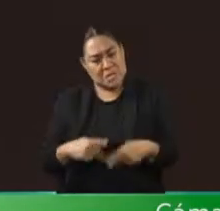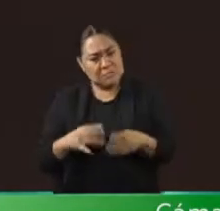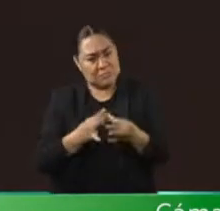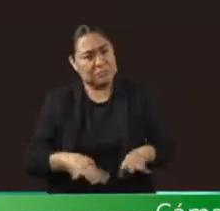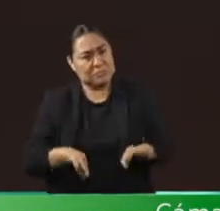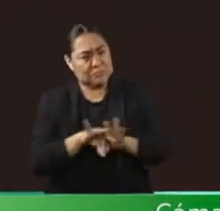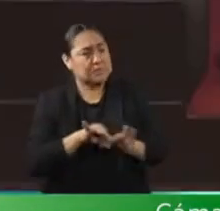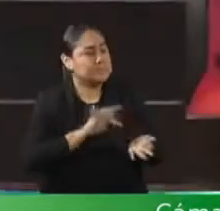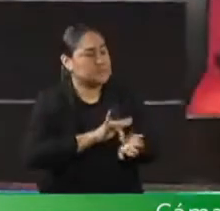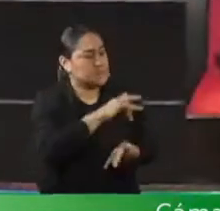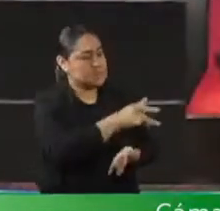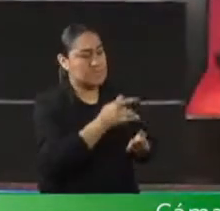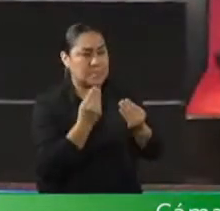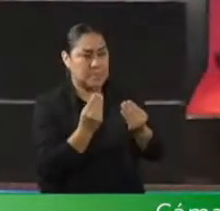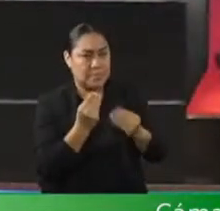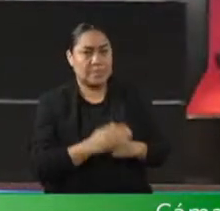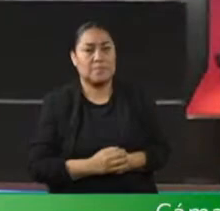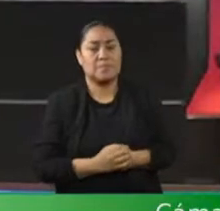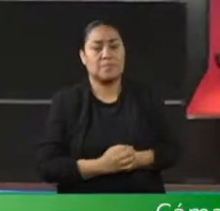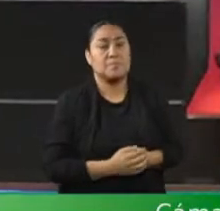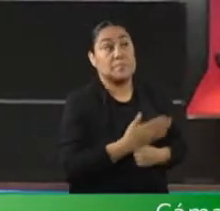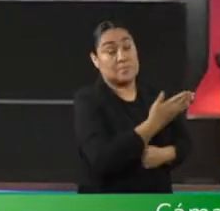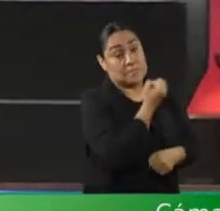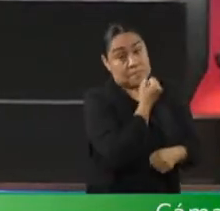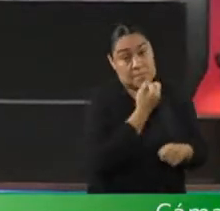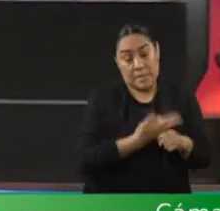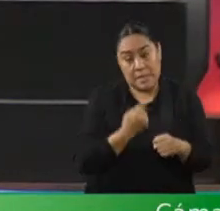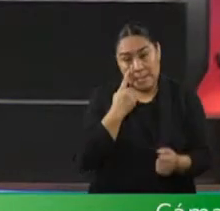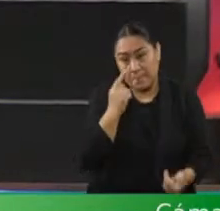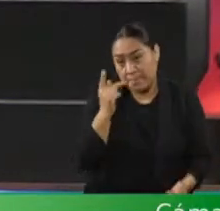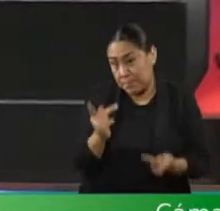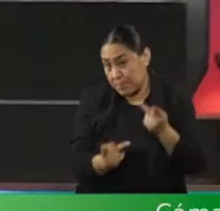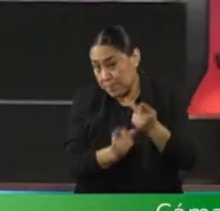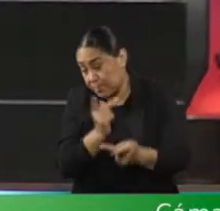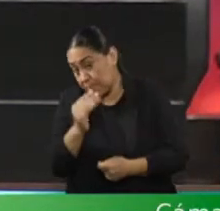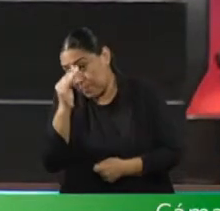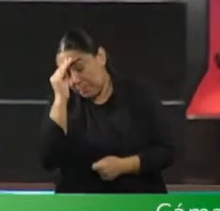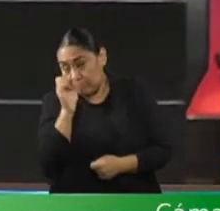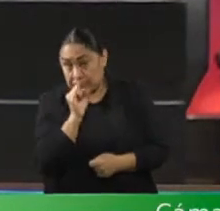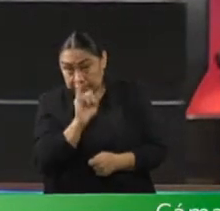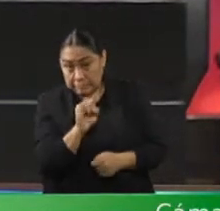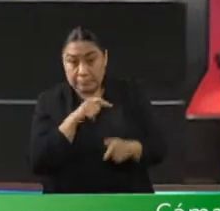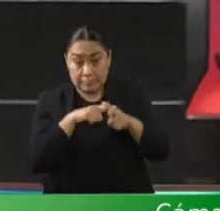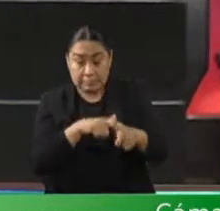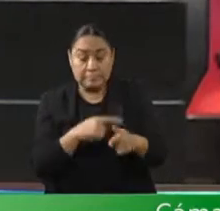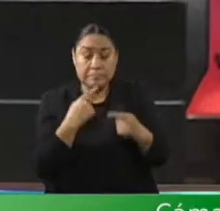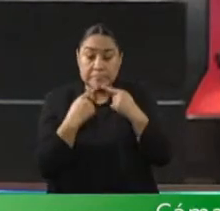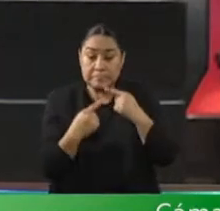Gracias. Consulte a la Secretaría de la Asamblea en votación económica si se admite discusión.